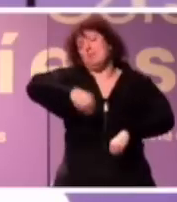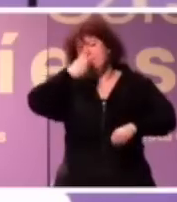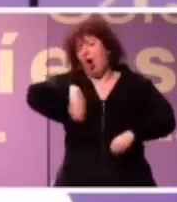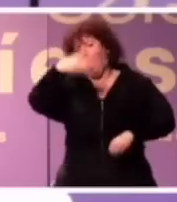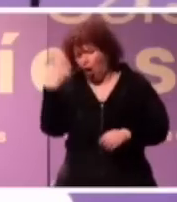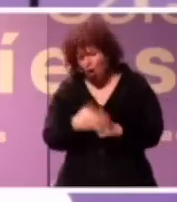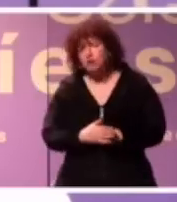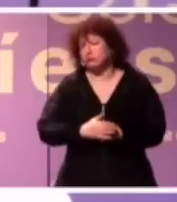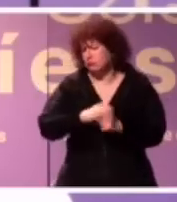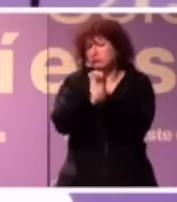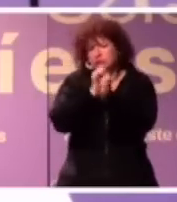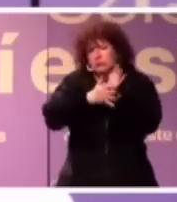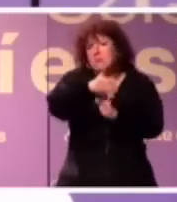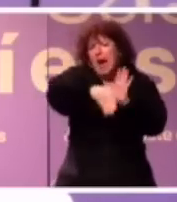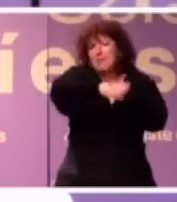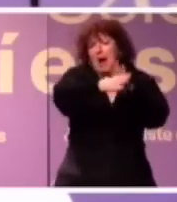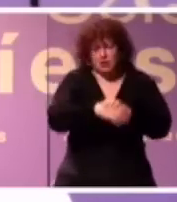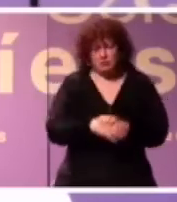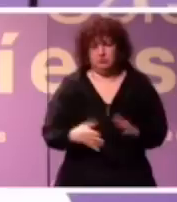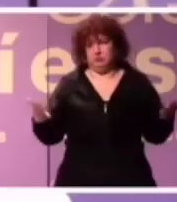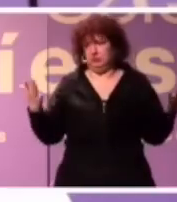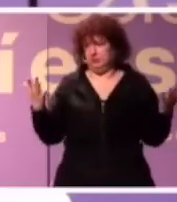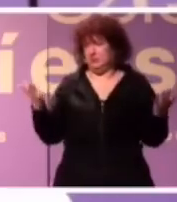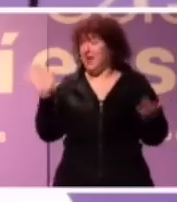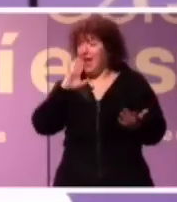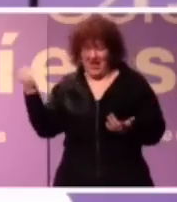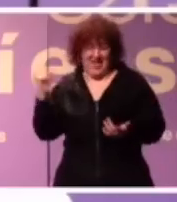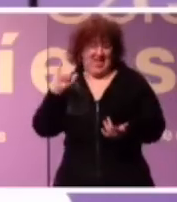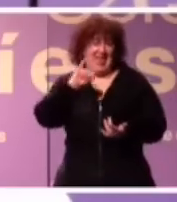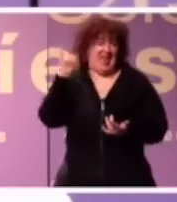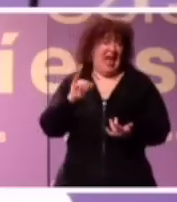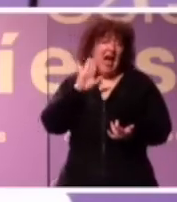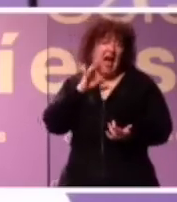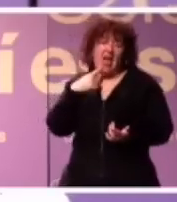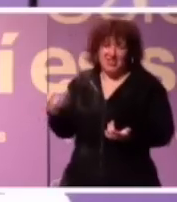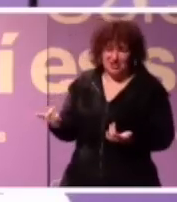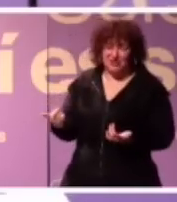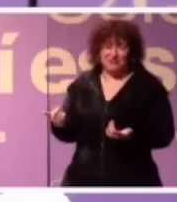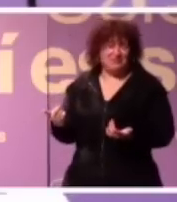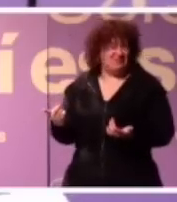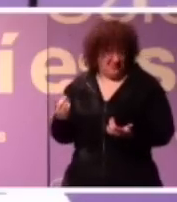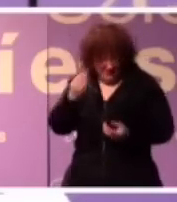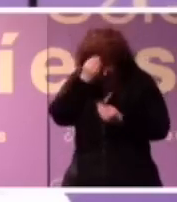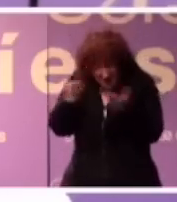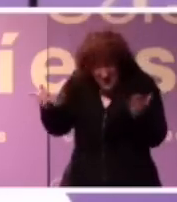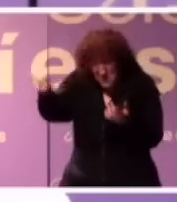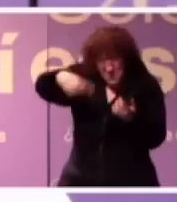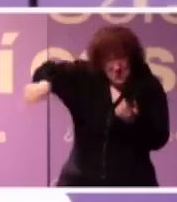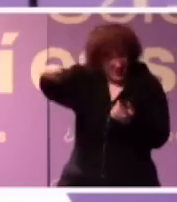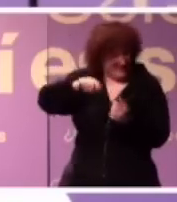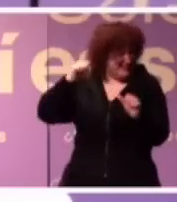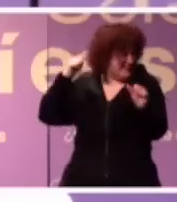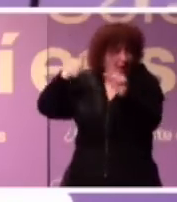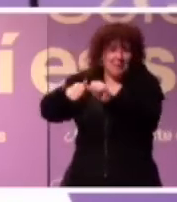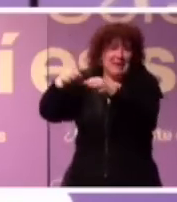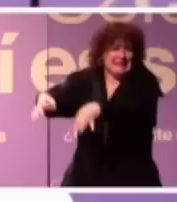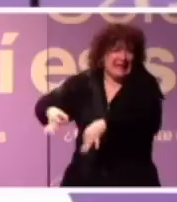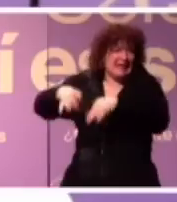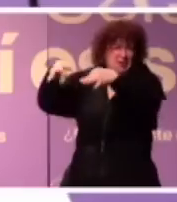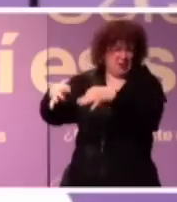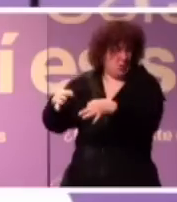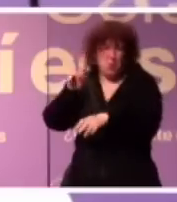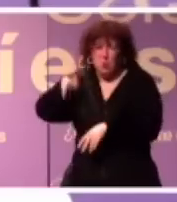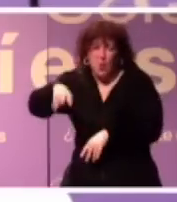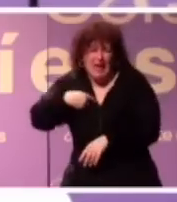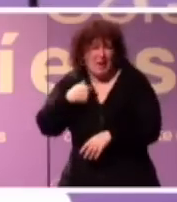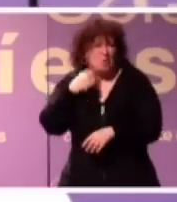pero cómo vamos a creer como ha dicho el gancho Pero cómo vamos a creer que ustedes que han estado siempre Al otro lado que nunca